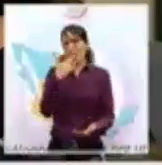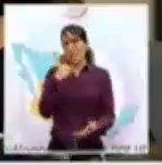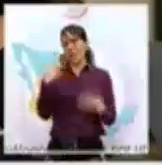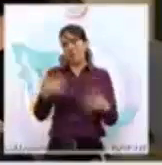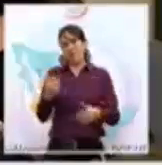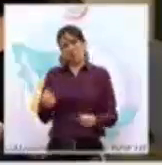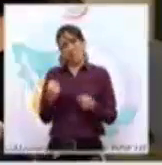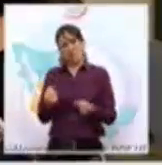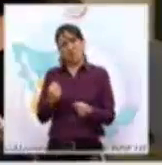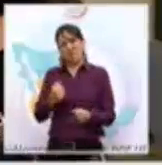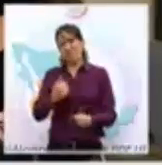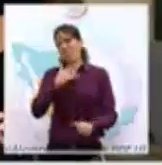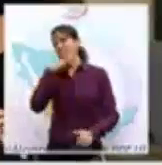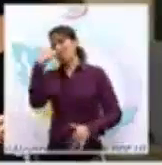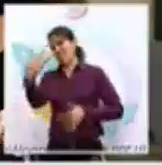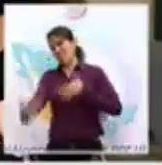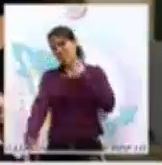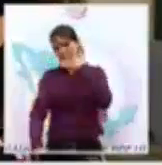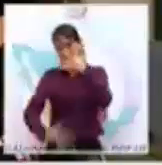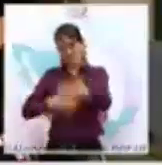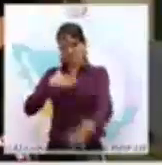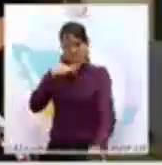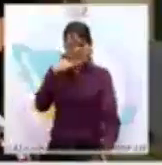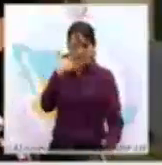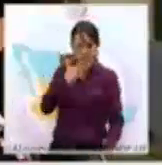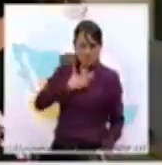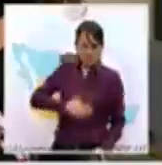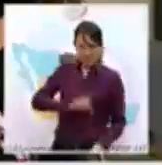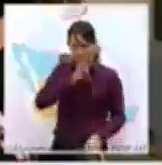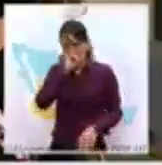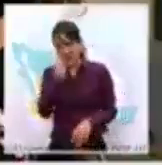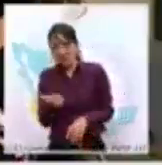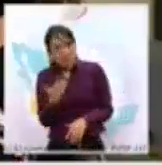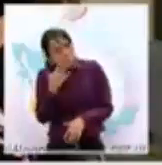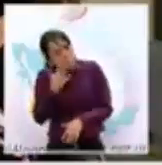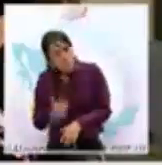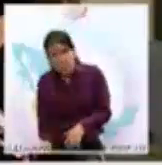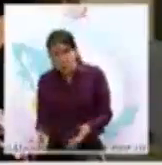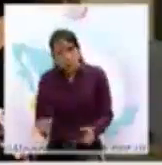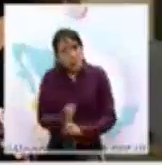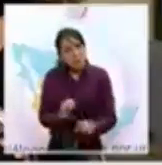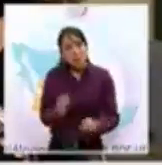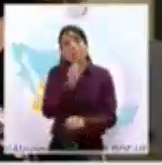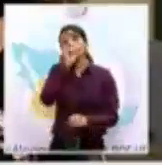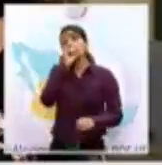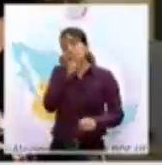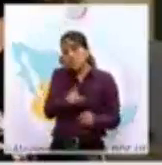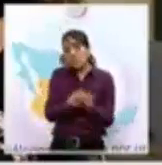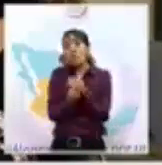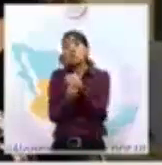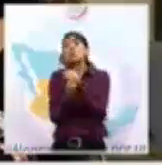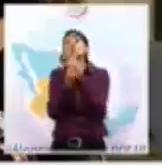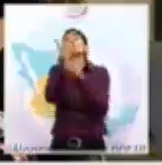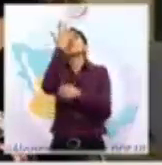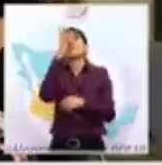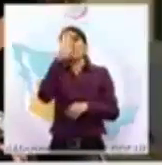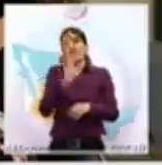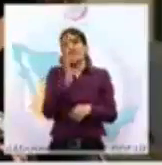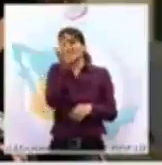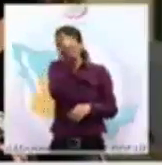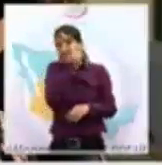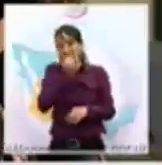corrupción e impunidad tan señalados. Y por otro lado, no teníamos este fenómeno del nuevo lenguaje de las redes